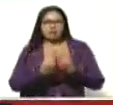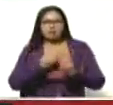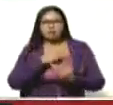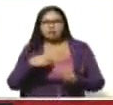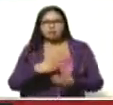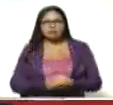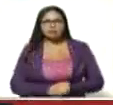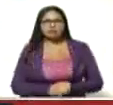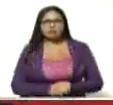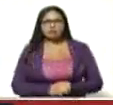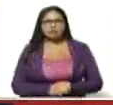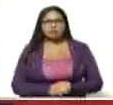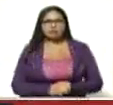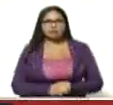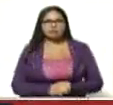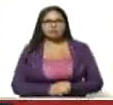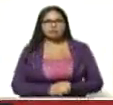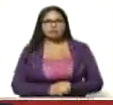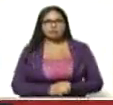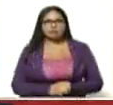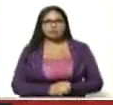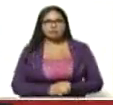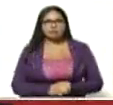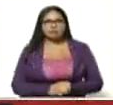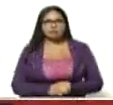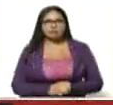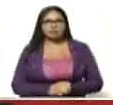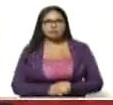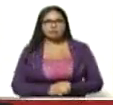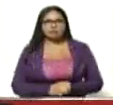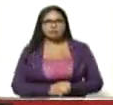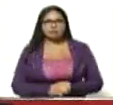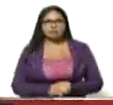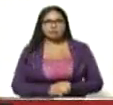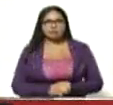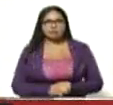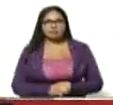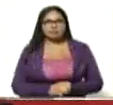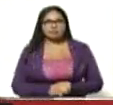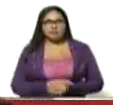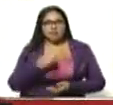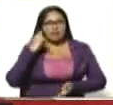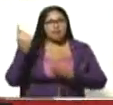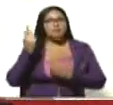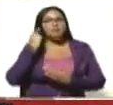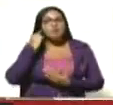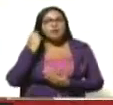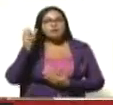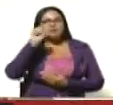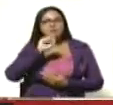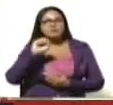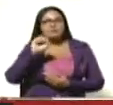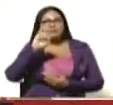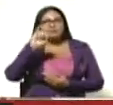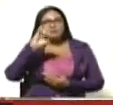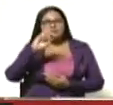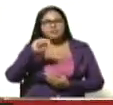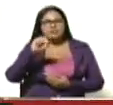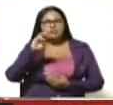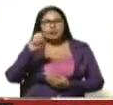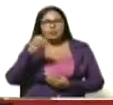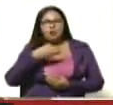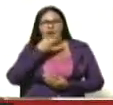día de hoy. Vamos a identificar a Sifiwi, ¿lo dije bien? Sipiwi. Sipiwi Sima,